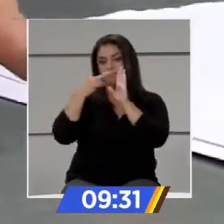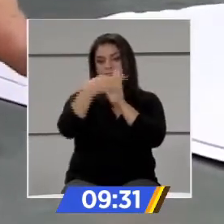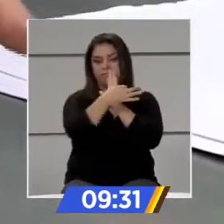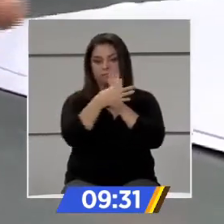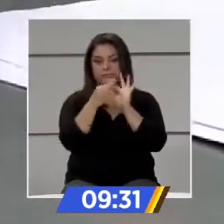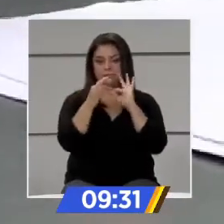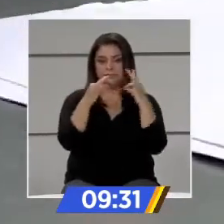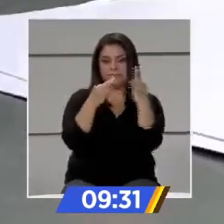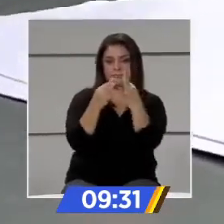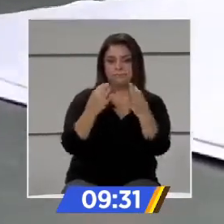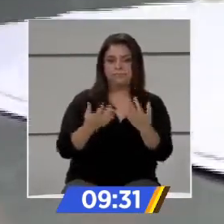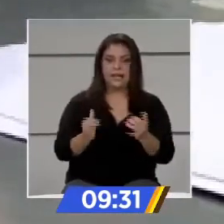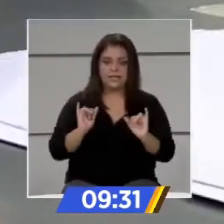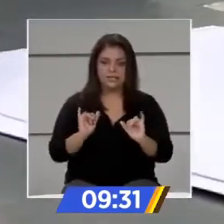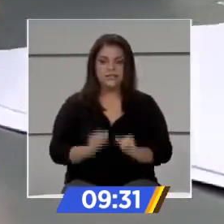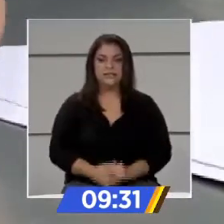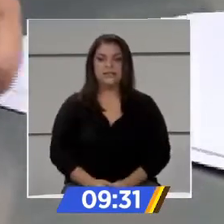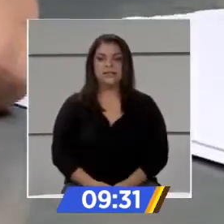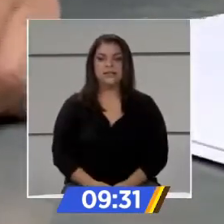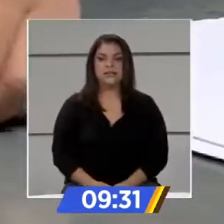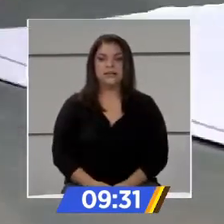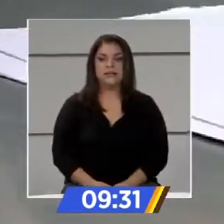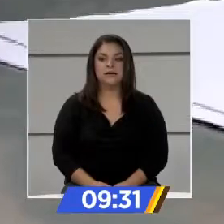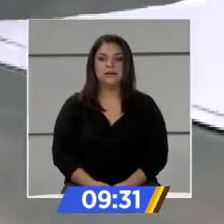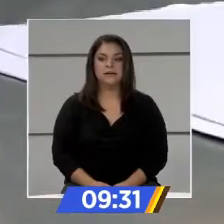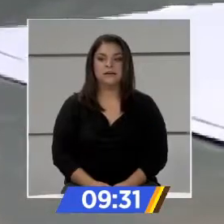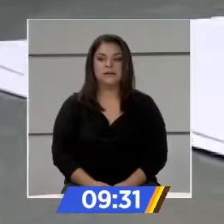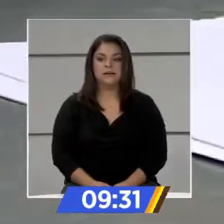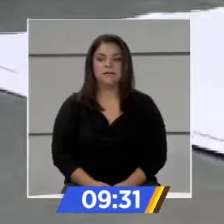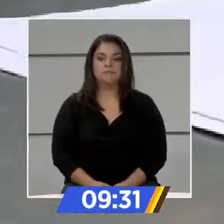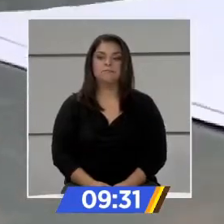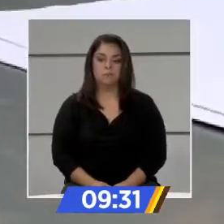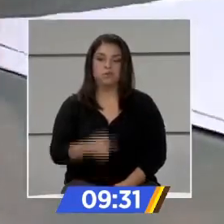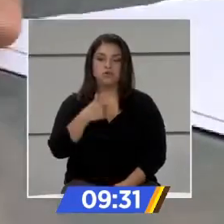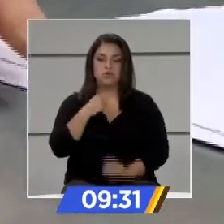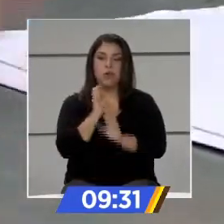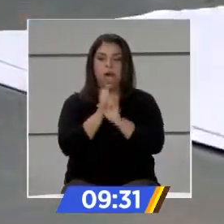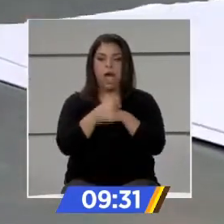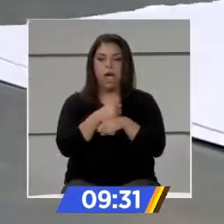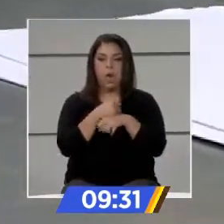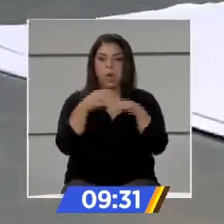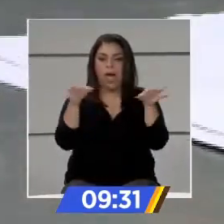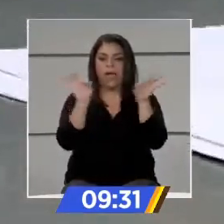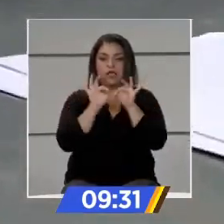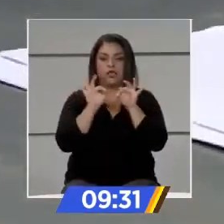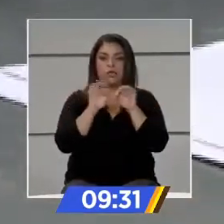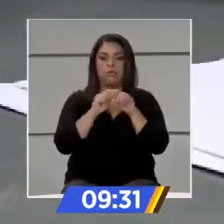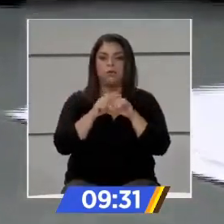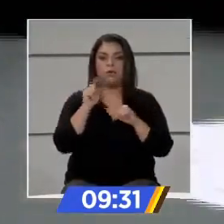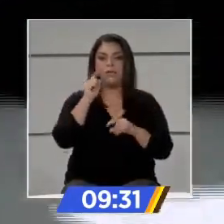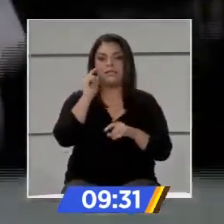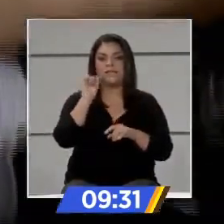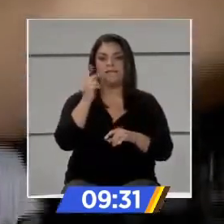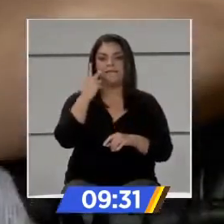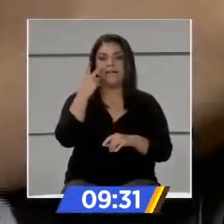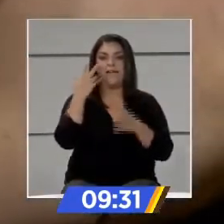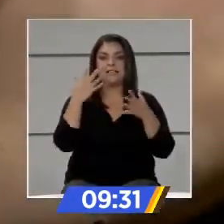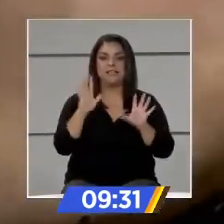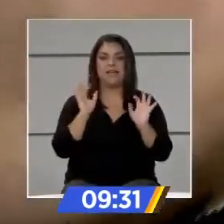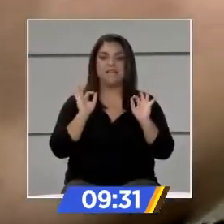es. Ok, sí. Bueno, yo lo hago para adentro, pero igual todos podemos hacerlo de forma diferente. Es que así es muy aerodinámico, vea. ¿En cómo serio?